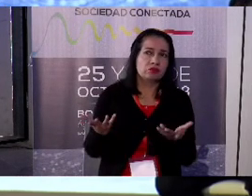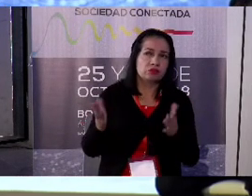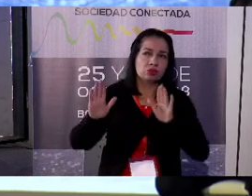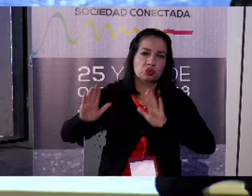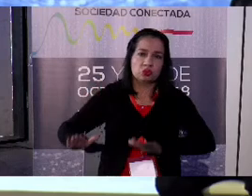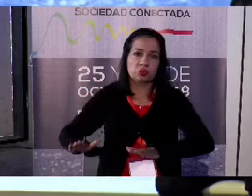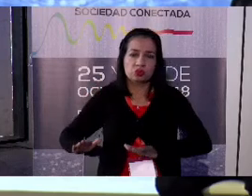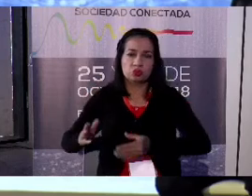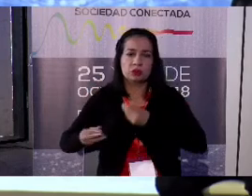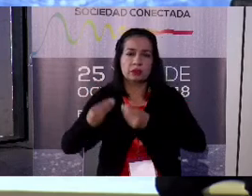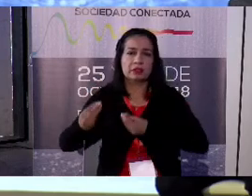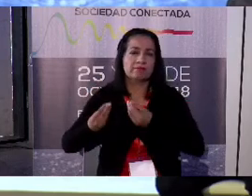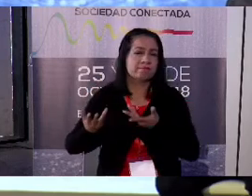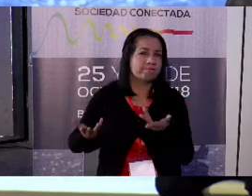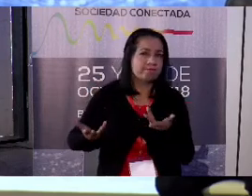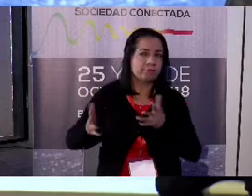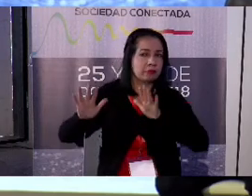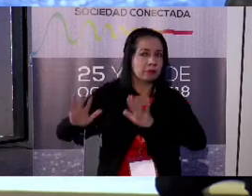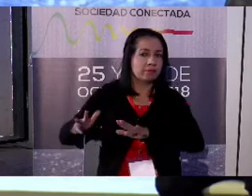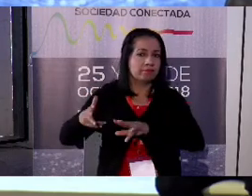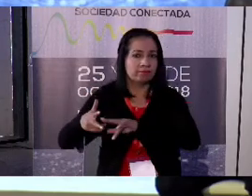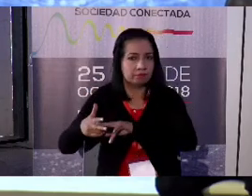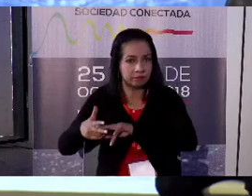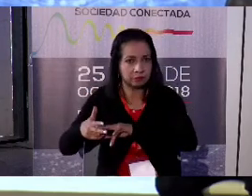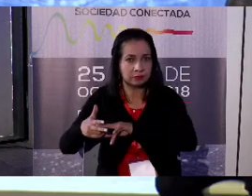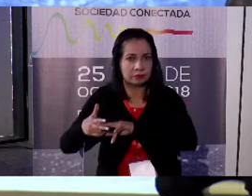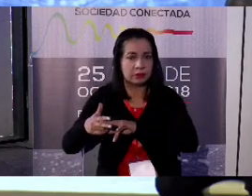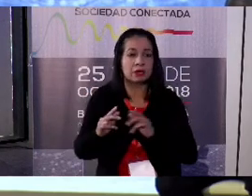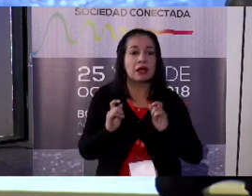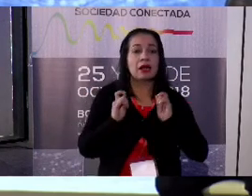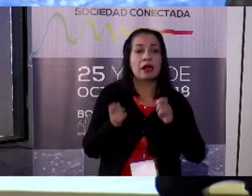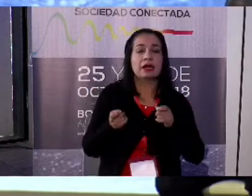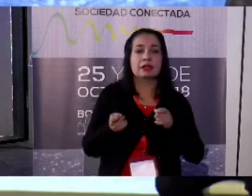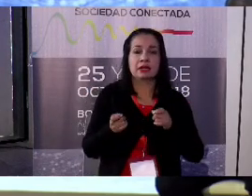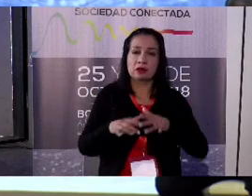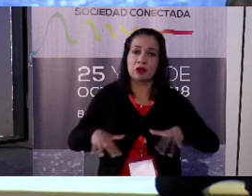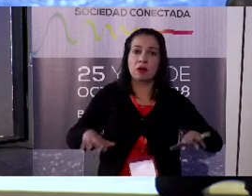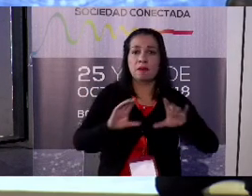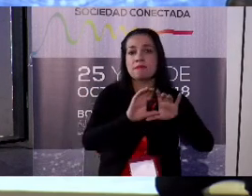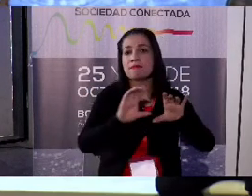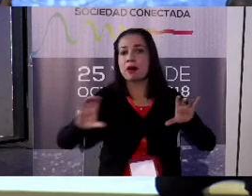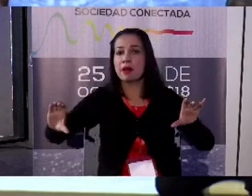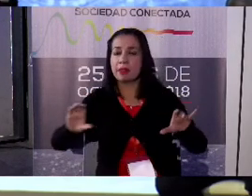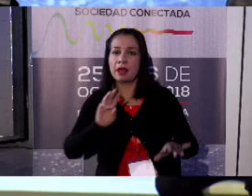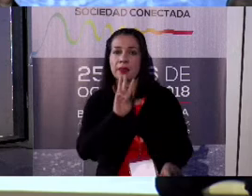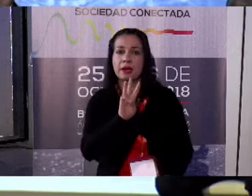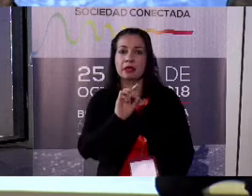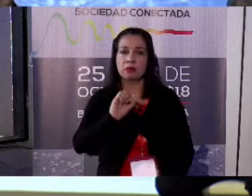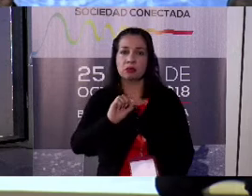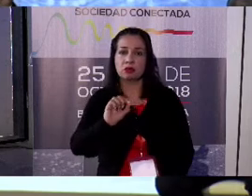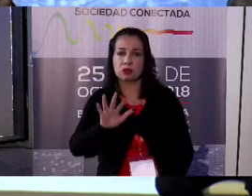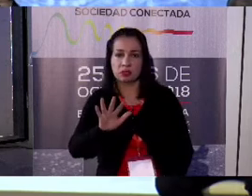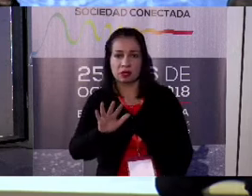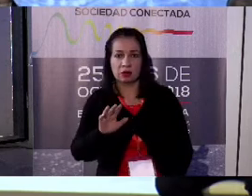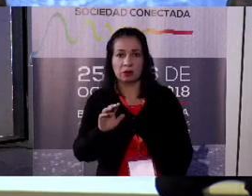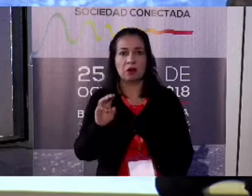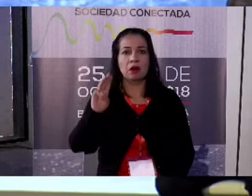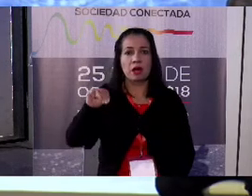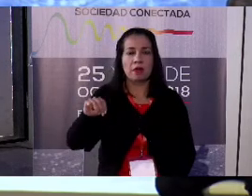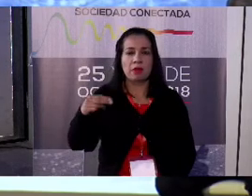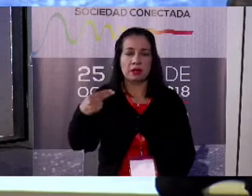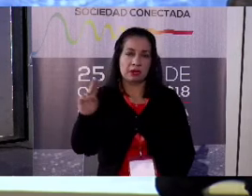que parar asignaciones en la banda de 3.5 ghz que es muy interesante esas asignaciones se hicieron para servicios